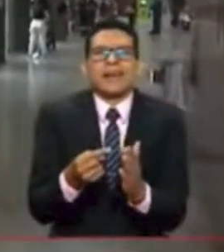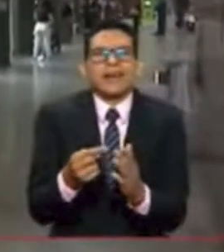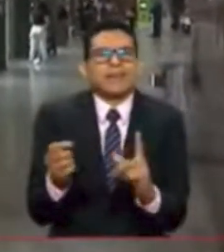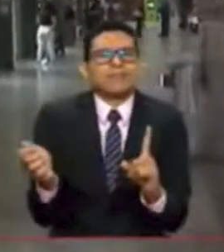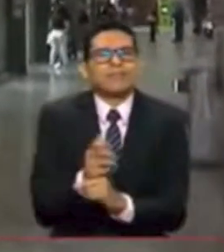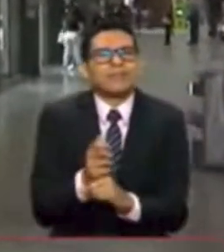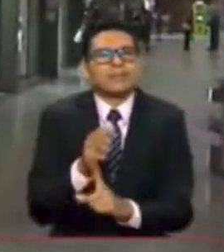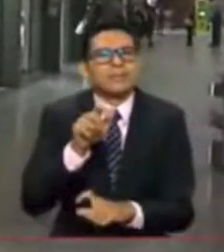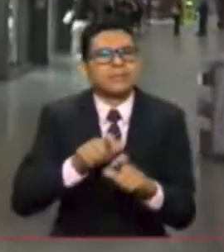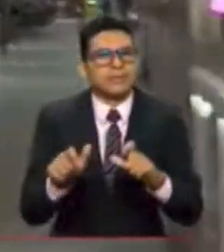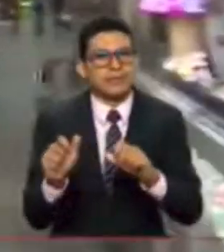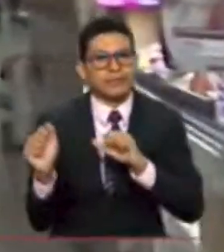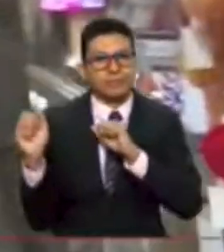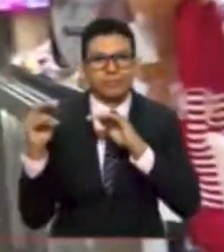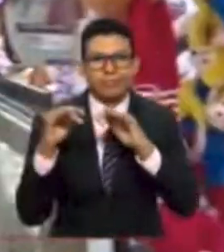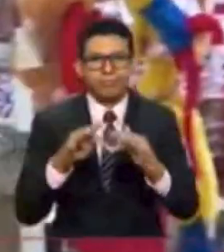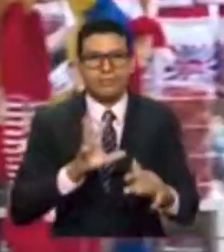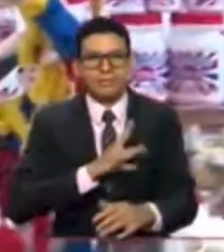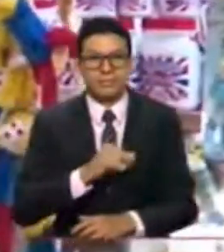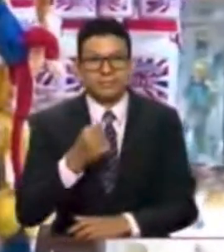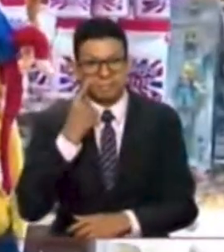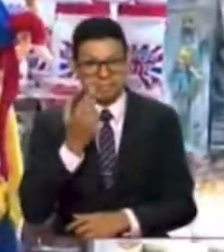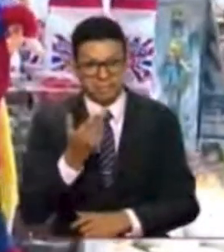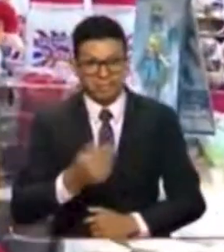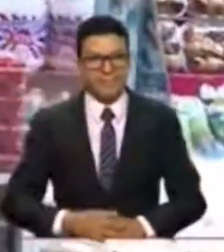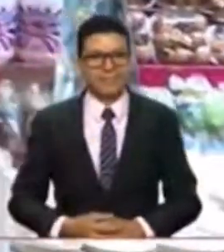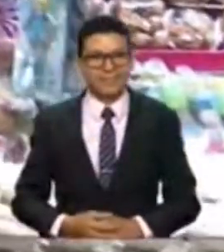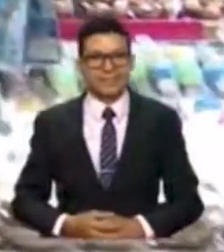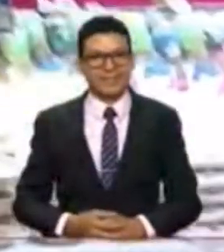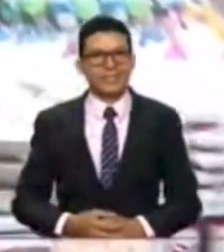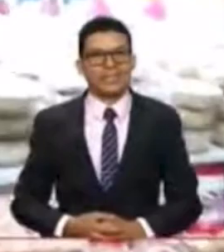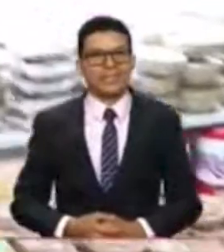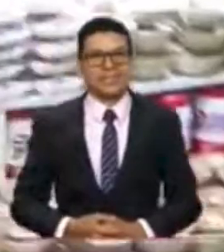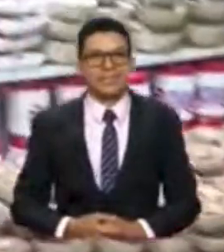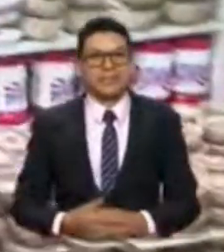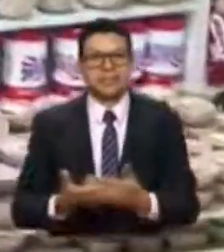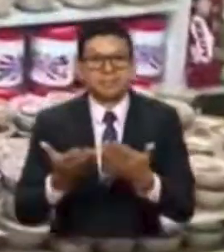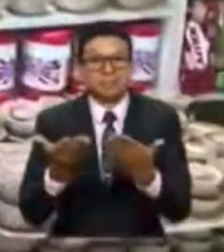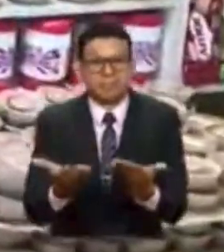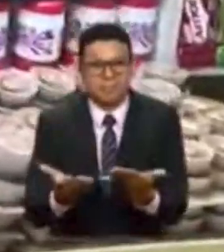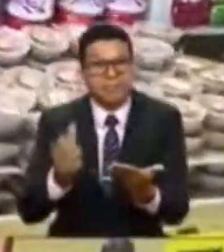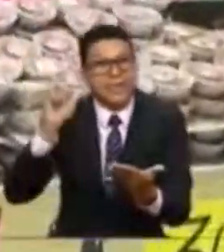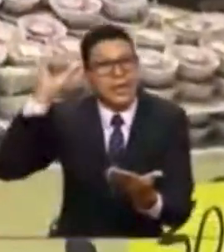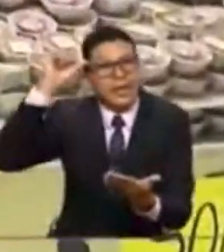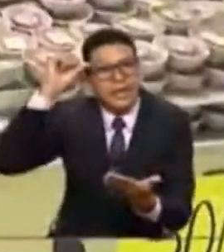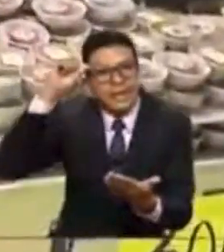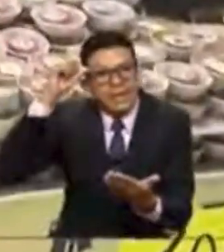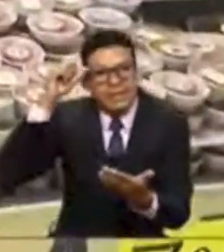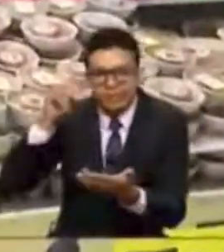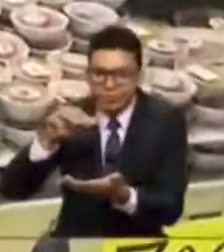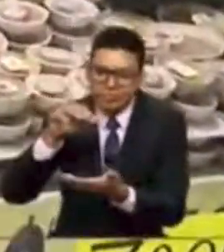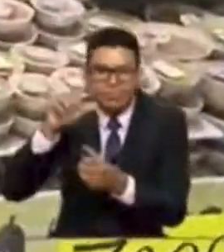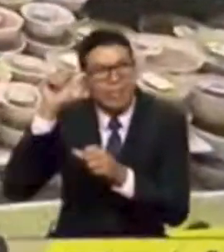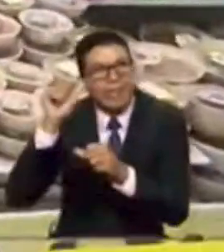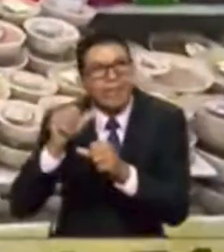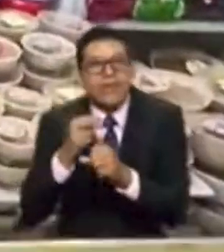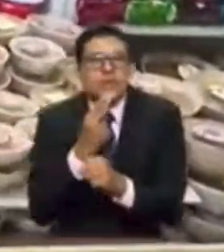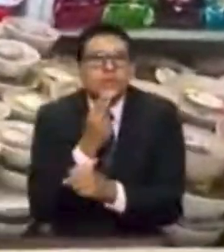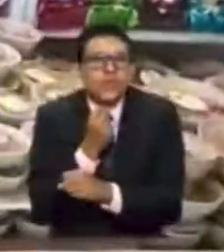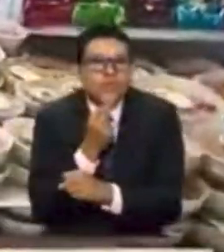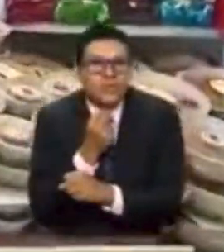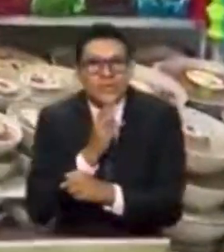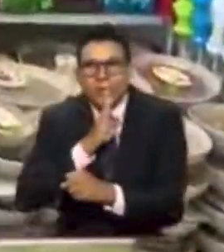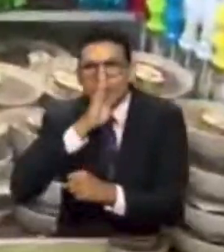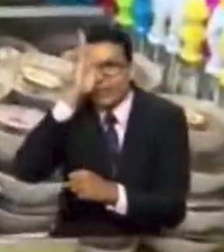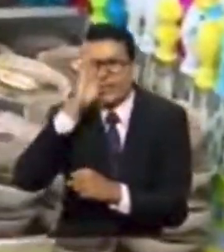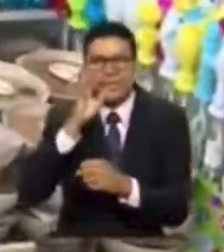personas que empiezan a llegar a Cali, y es que justamente aquí van a poder encontrar recuerdos, dulces típicos y